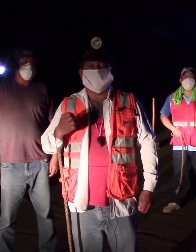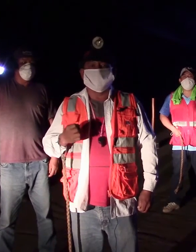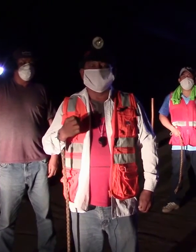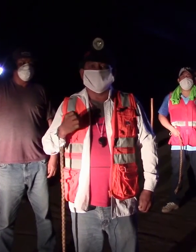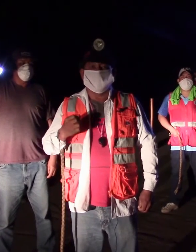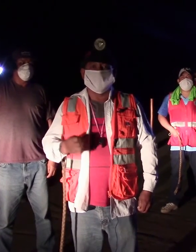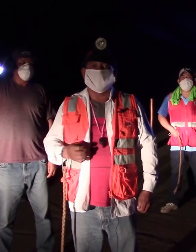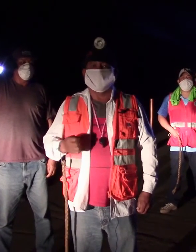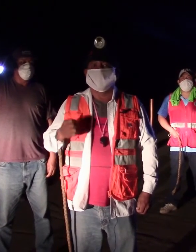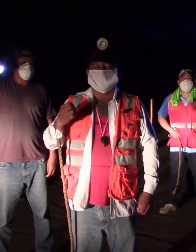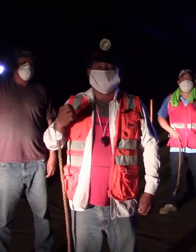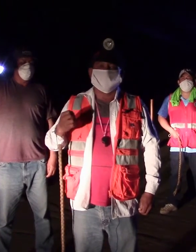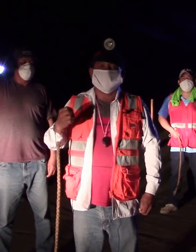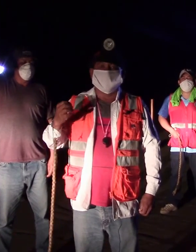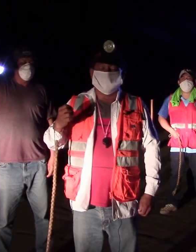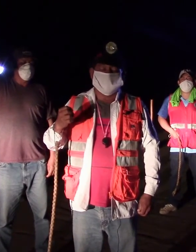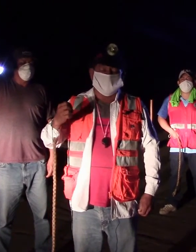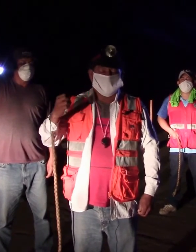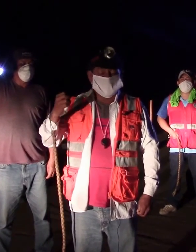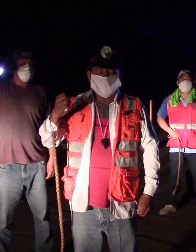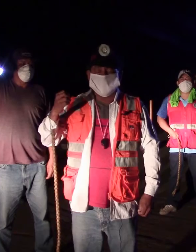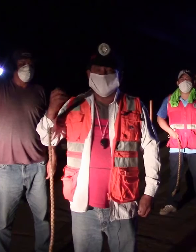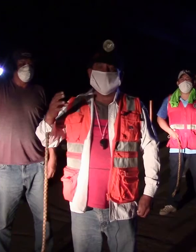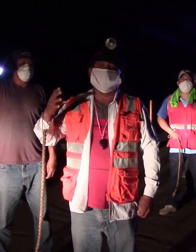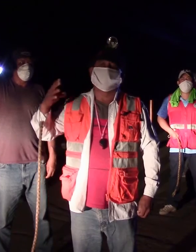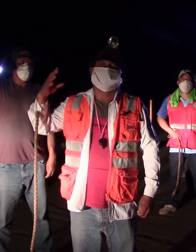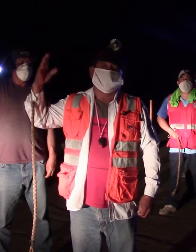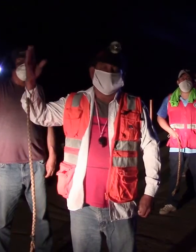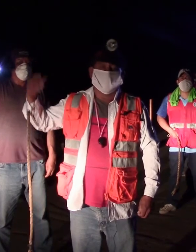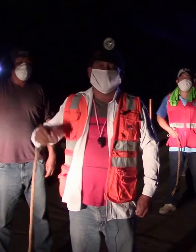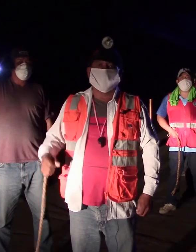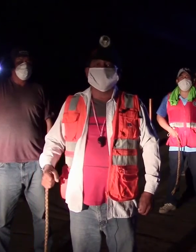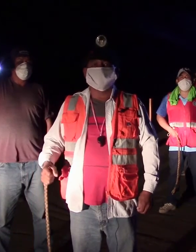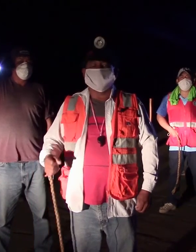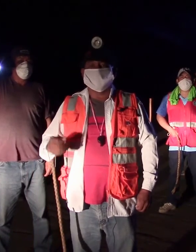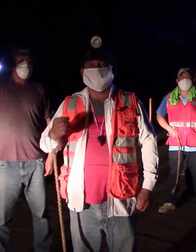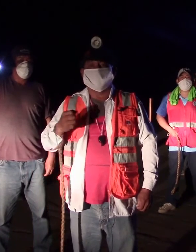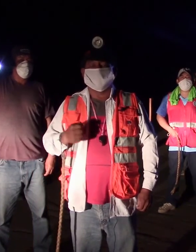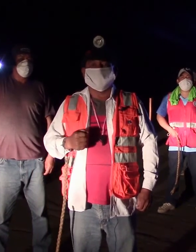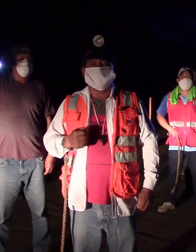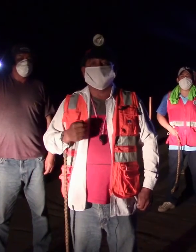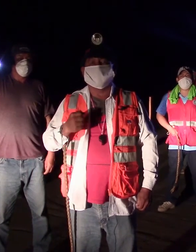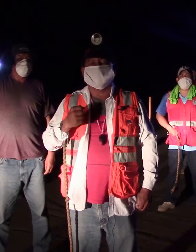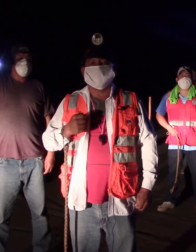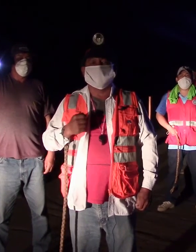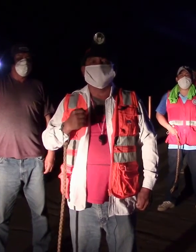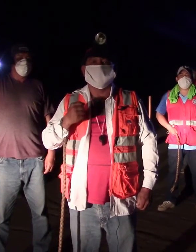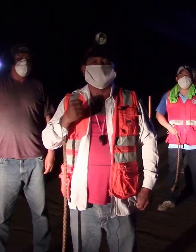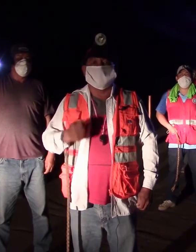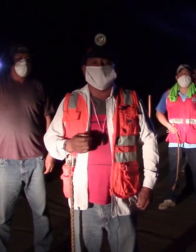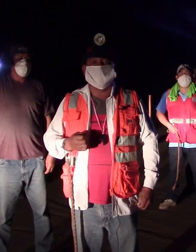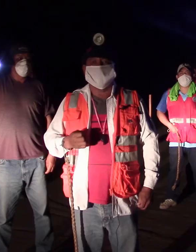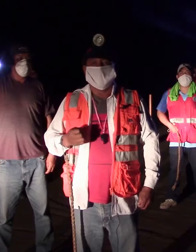estamos trabajando fuertemente. Estamos en una zona frontera, cerca de Ecuador, y nosotros nos encontramos